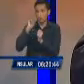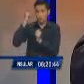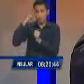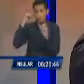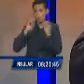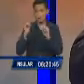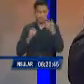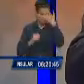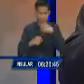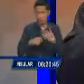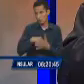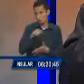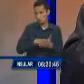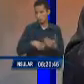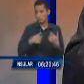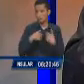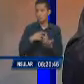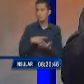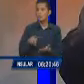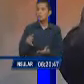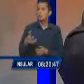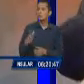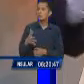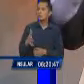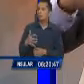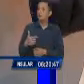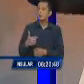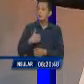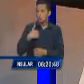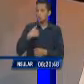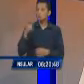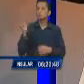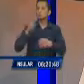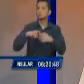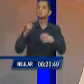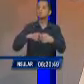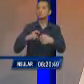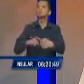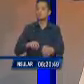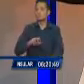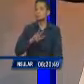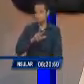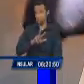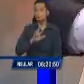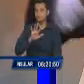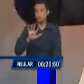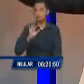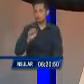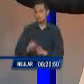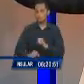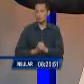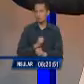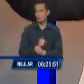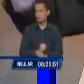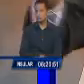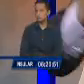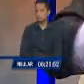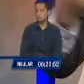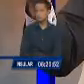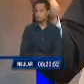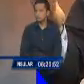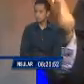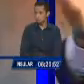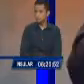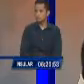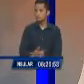Estado. ¿Qué va a pasar conmigo que si aporté 35 años para